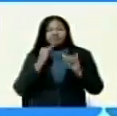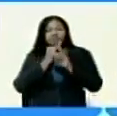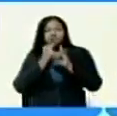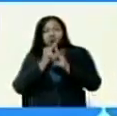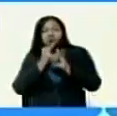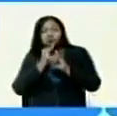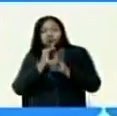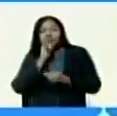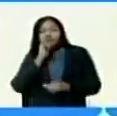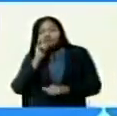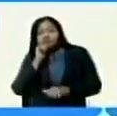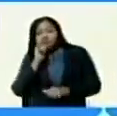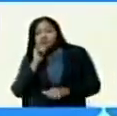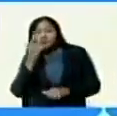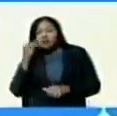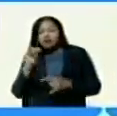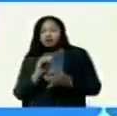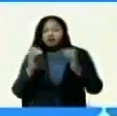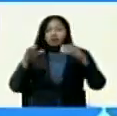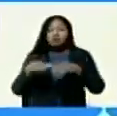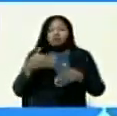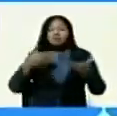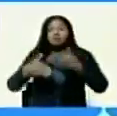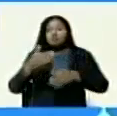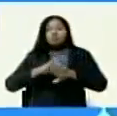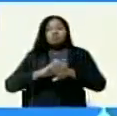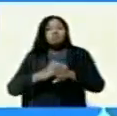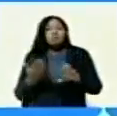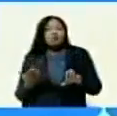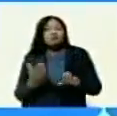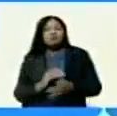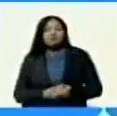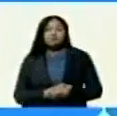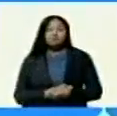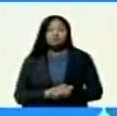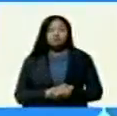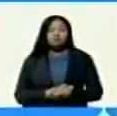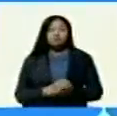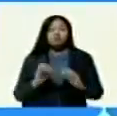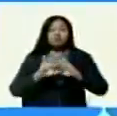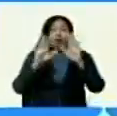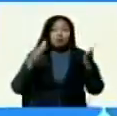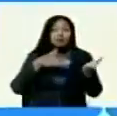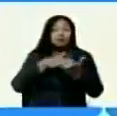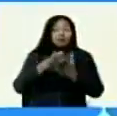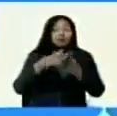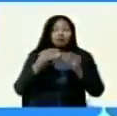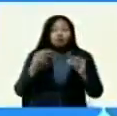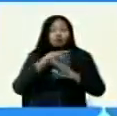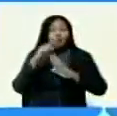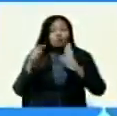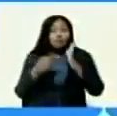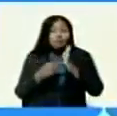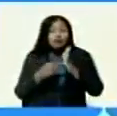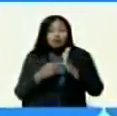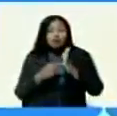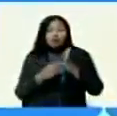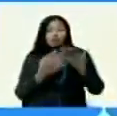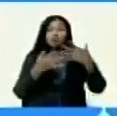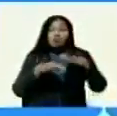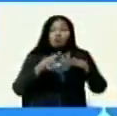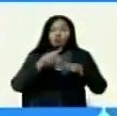Venezuela. La suspensión de servicios, ¿para qué ocurrió? Justamente para garantizar la integridad